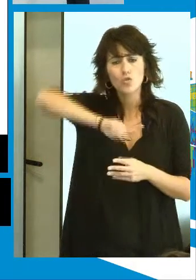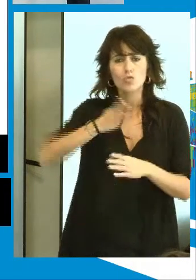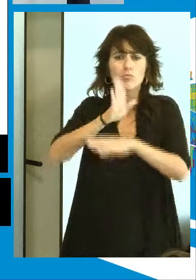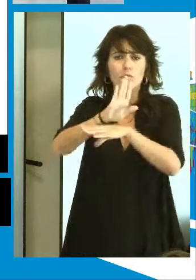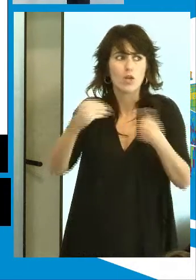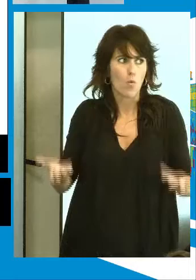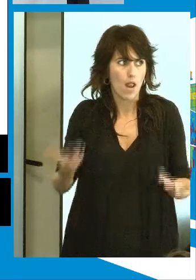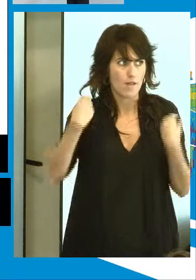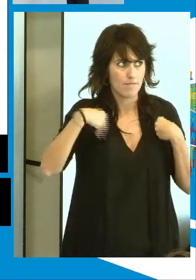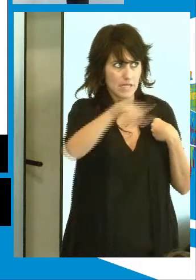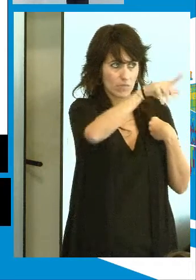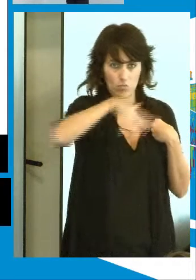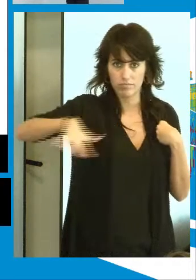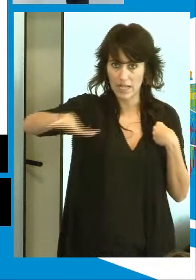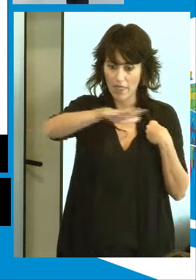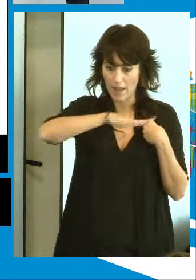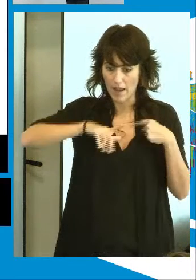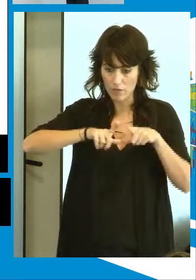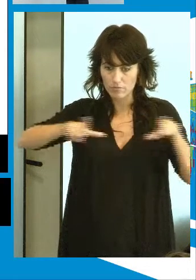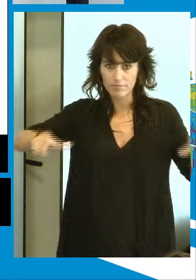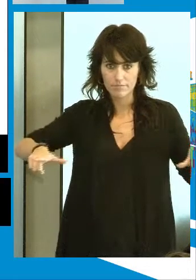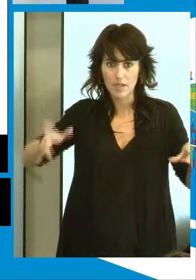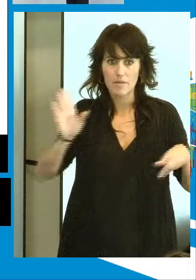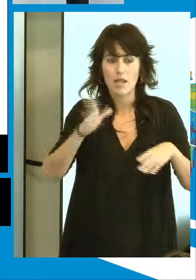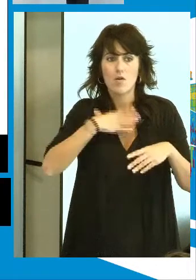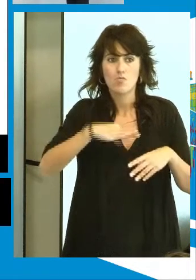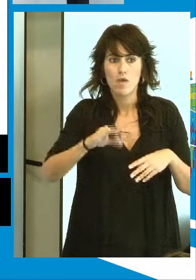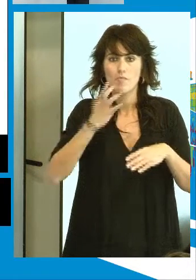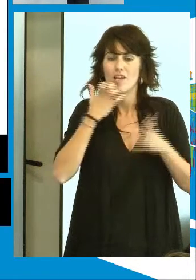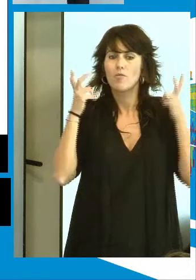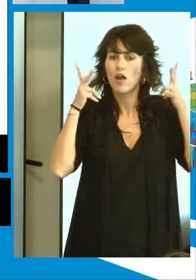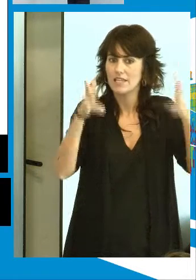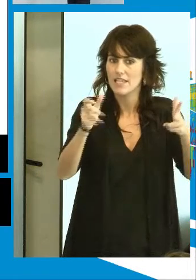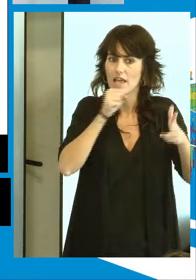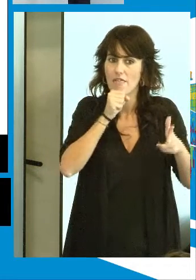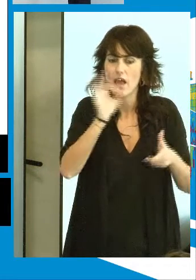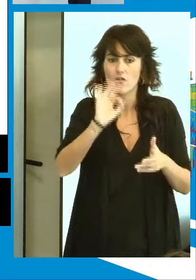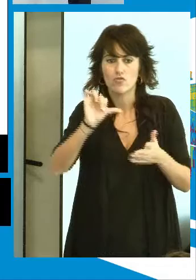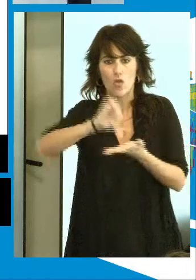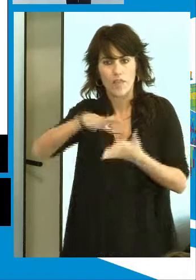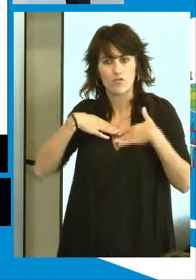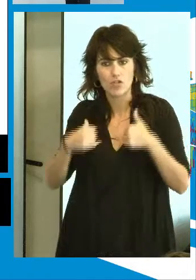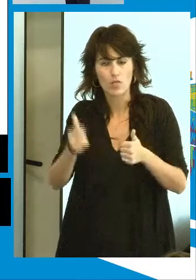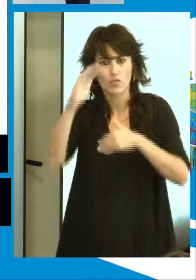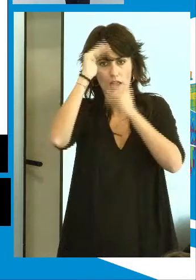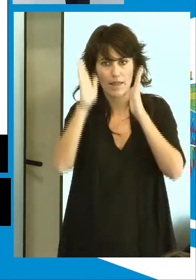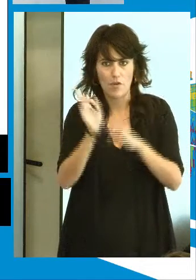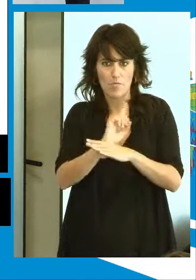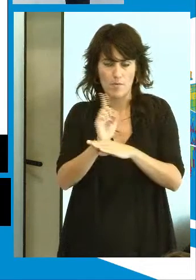proponemos este escenario, que sería aplicable sobre todo a residencias de ancianos o a centros de salud y atención